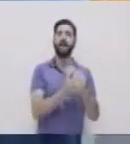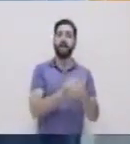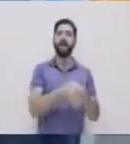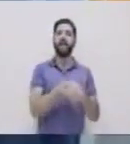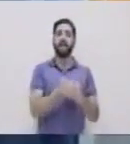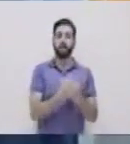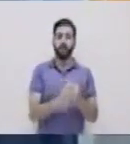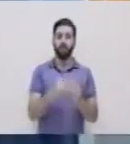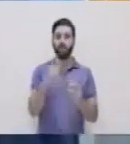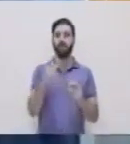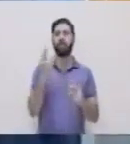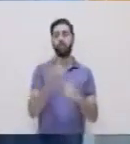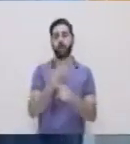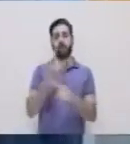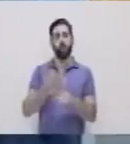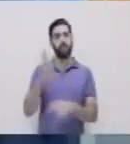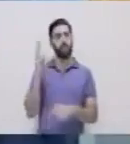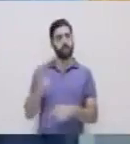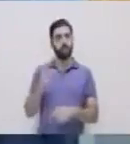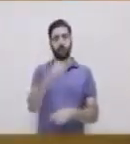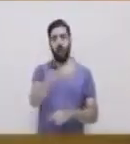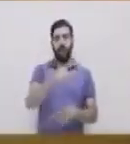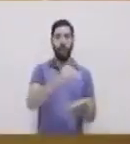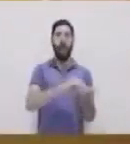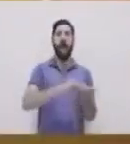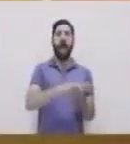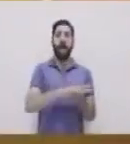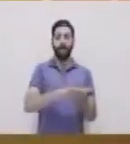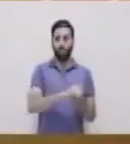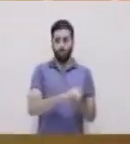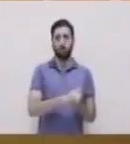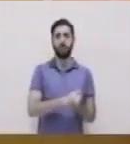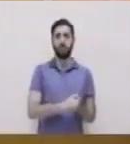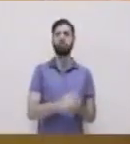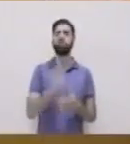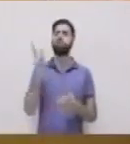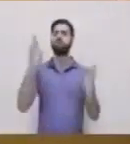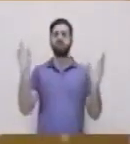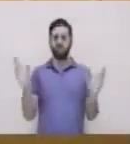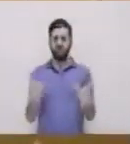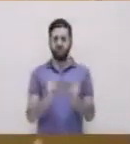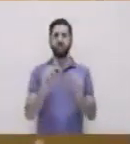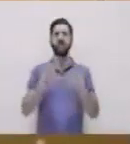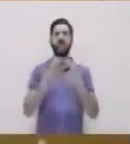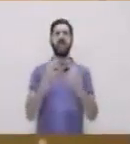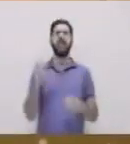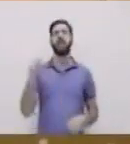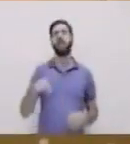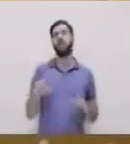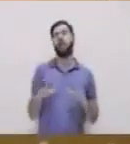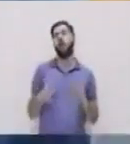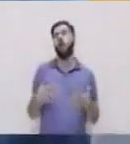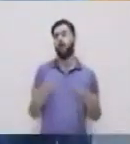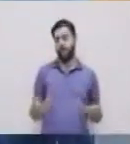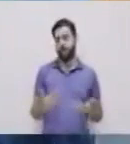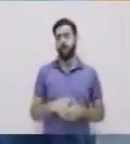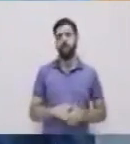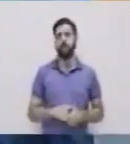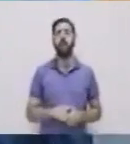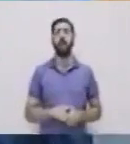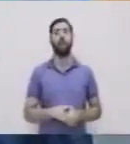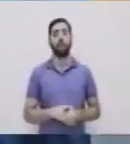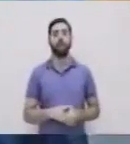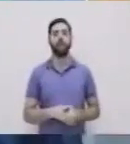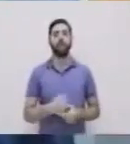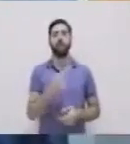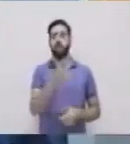manos, hacerlo constantemente y utilizar bastante agua y jabón. María Alejandra, si usted pudiera resumirnos su clase, ¿cómo lo haría?